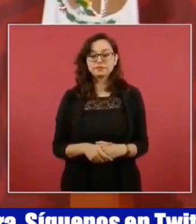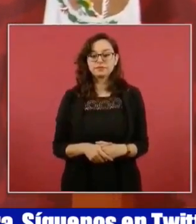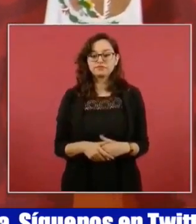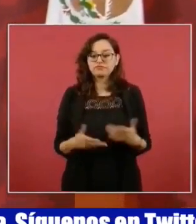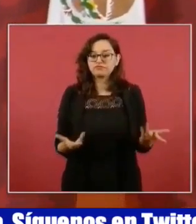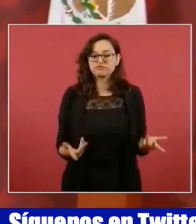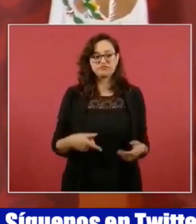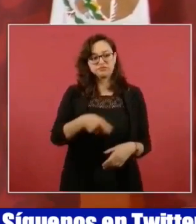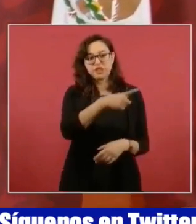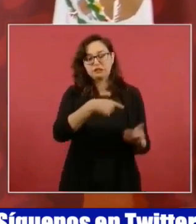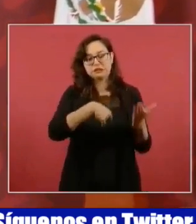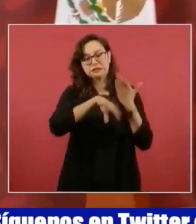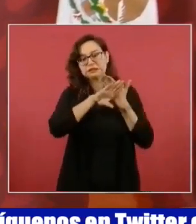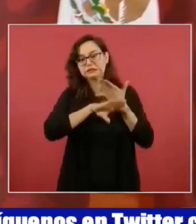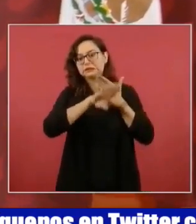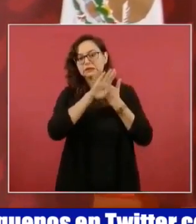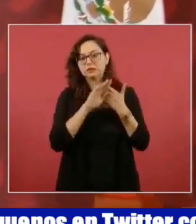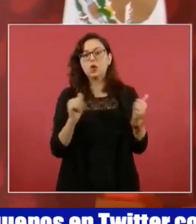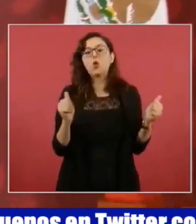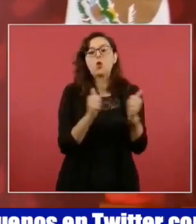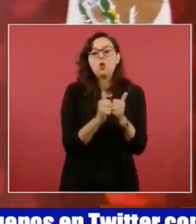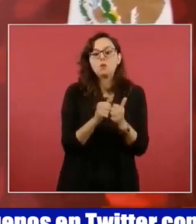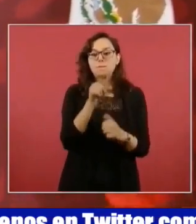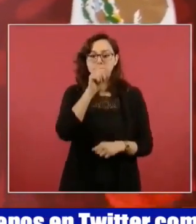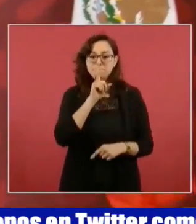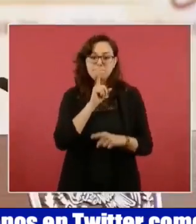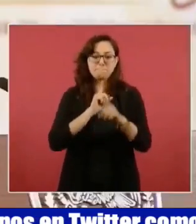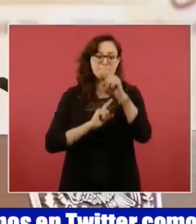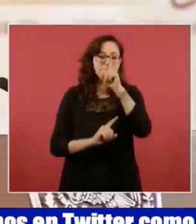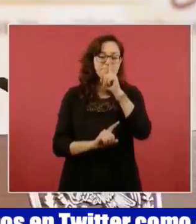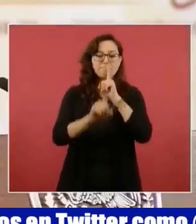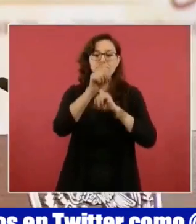nuestros adversarios en su desesperación,